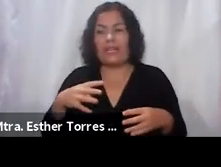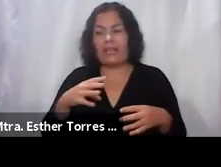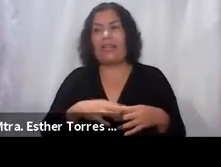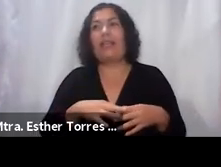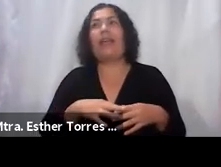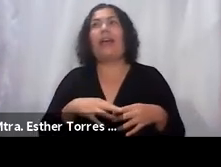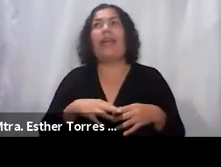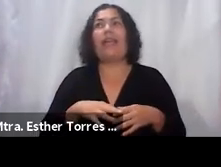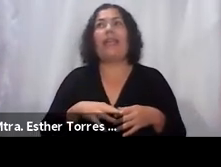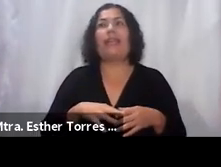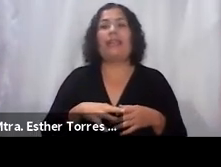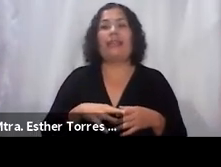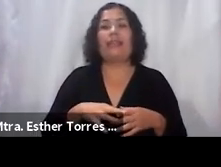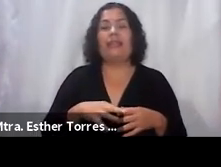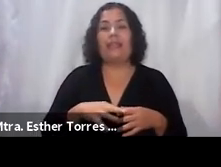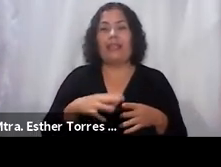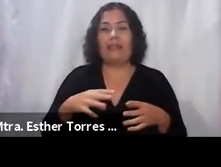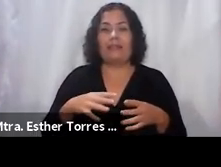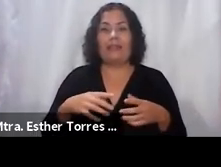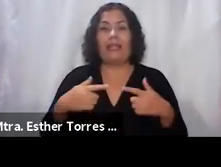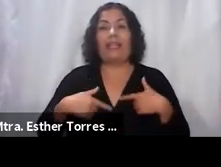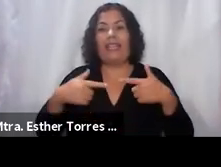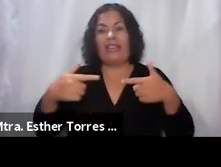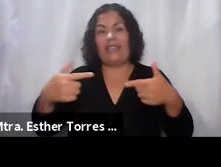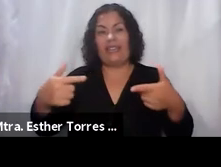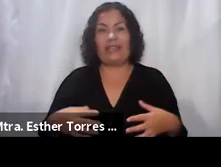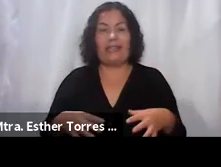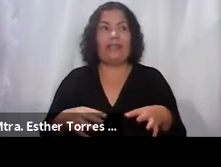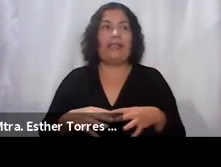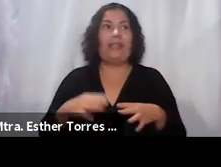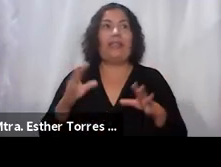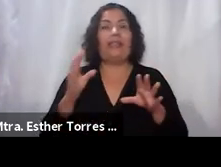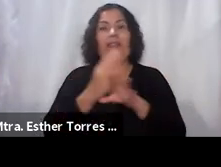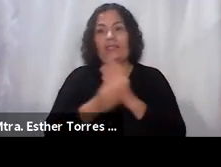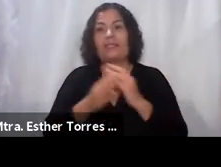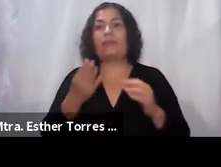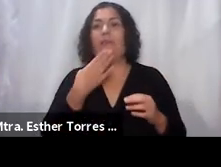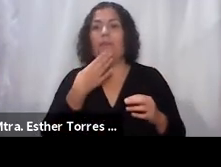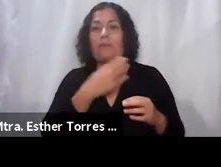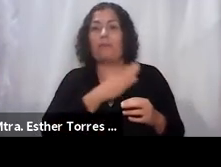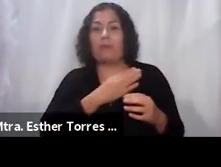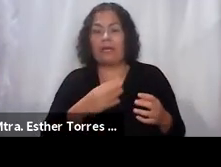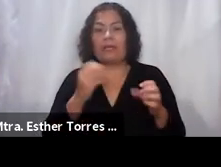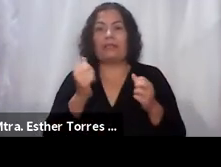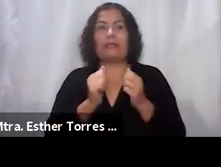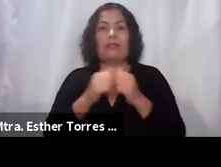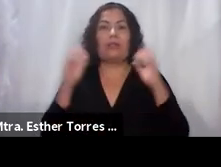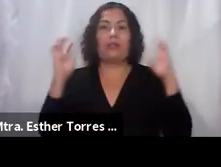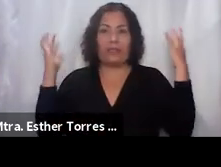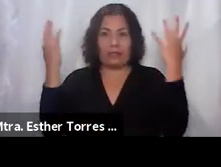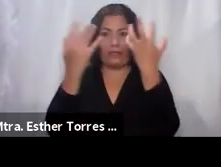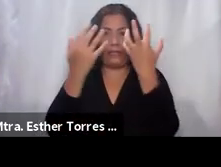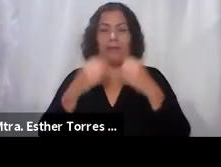buscar generar, ¿no? Ecosistemas a partir de las intervenciones que estamos haciendo en el